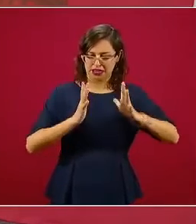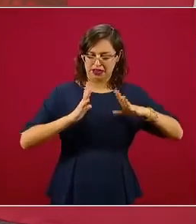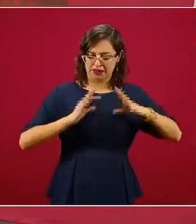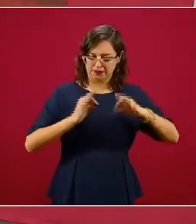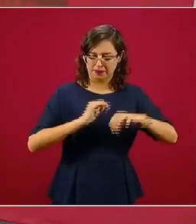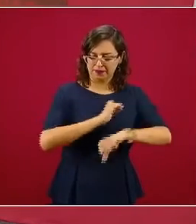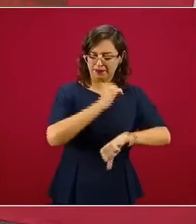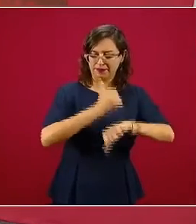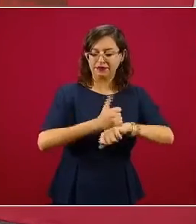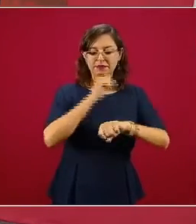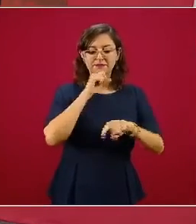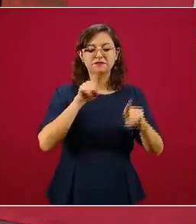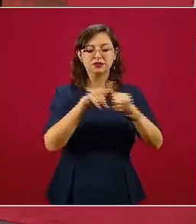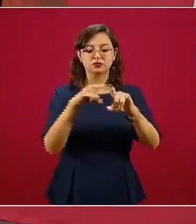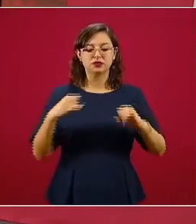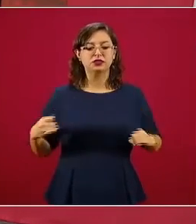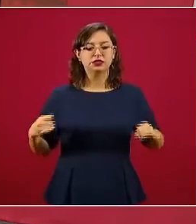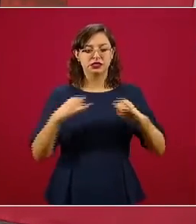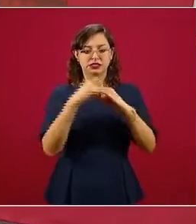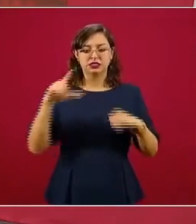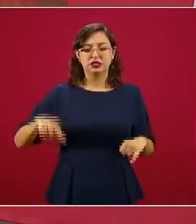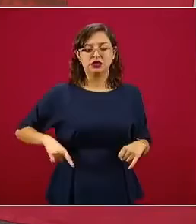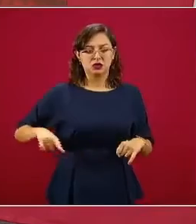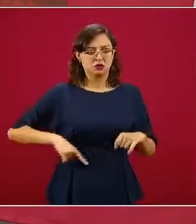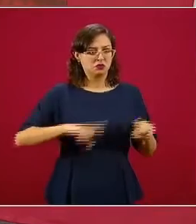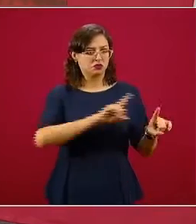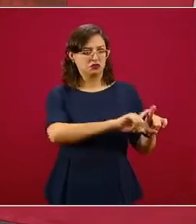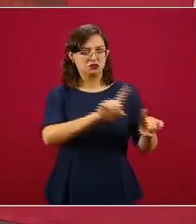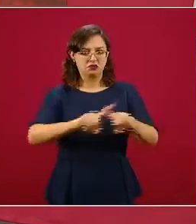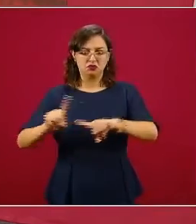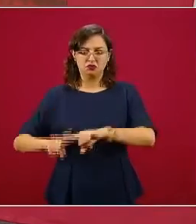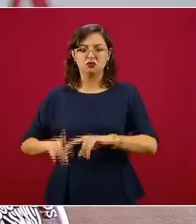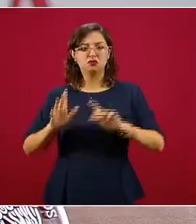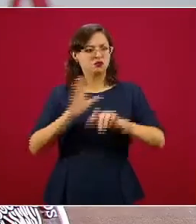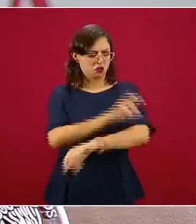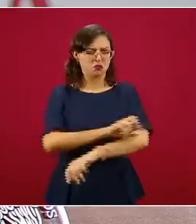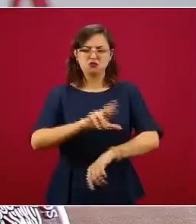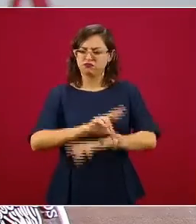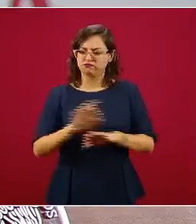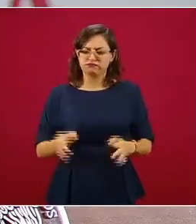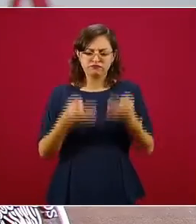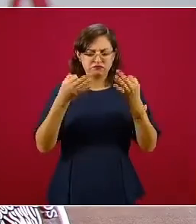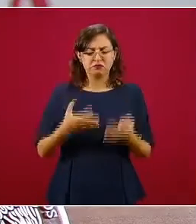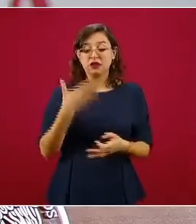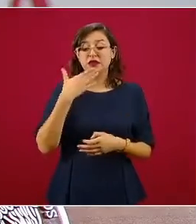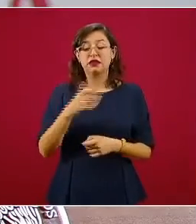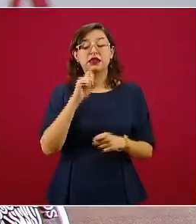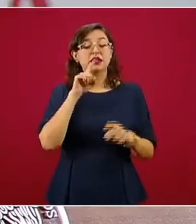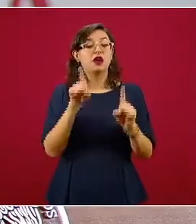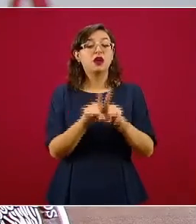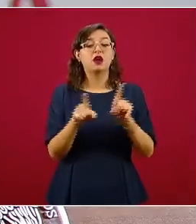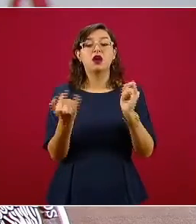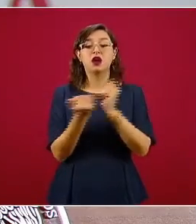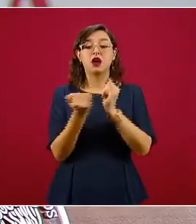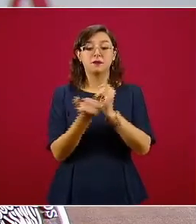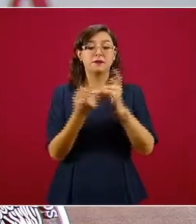extraordinaria coordinación con las instituciones del gobierno federal, hay obras en proceso derivadas de Fonden justamente